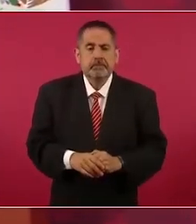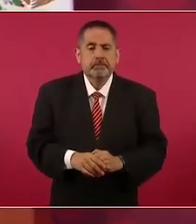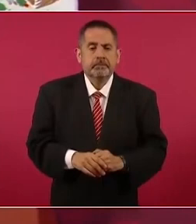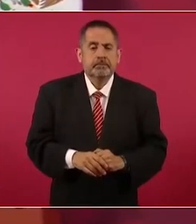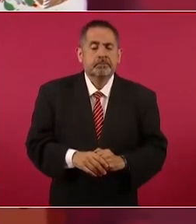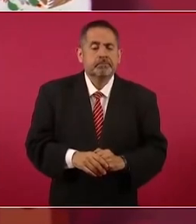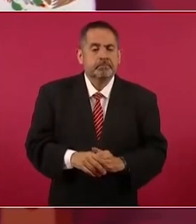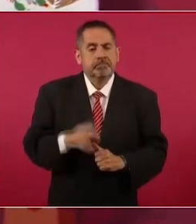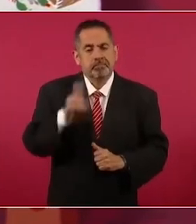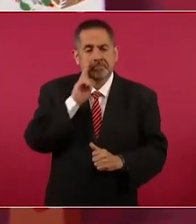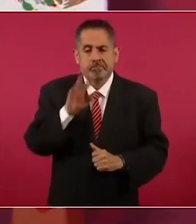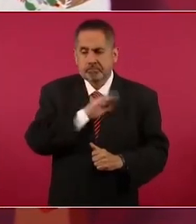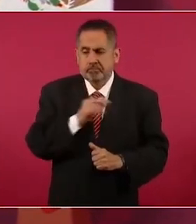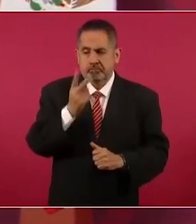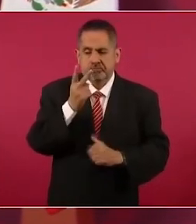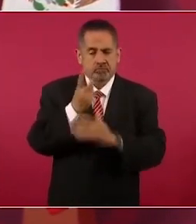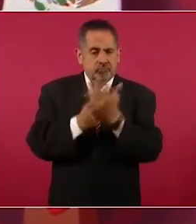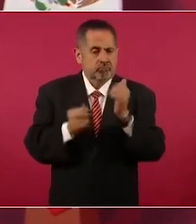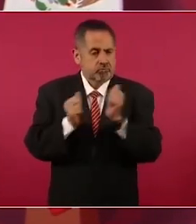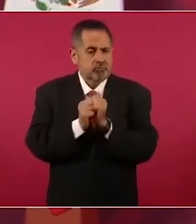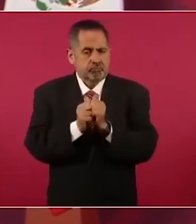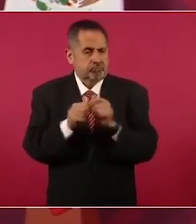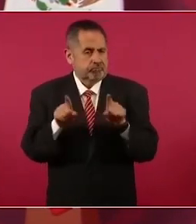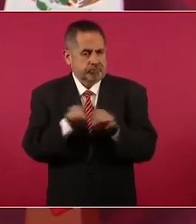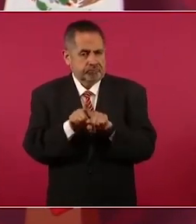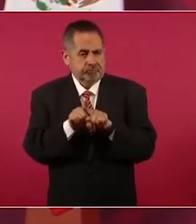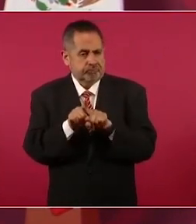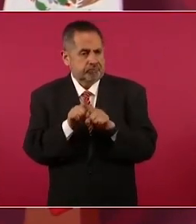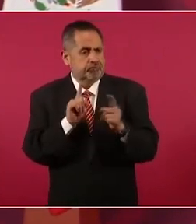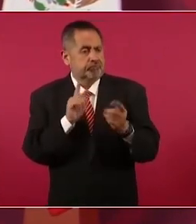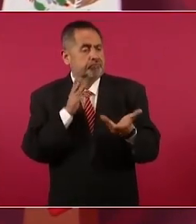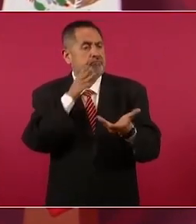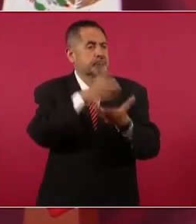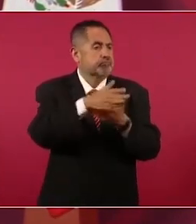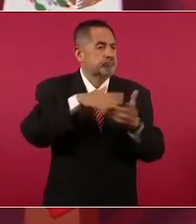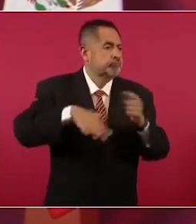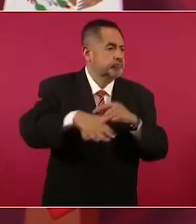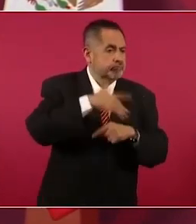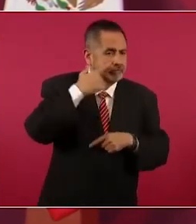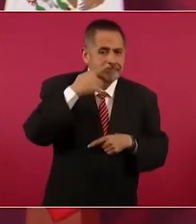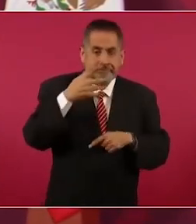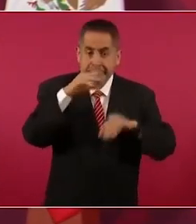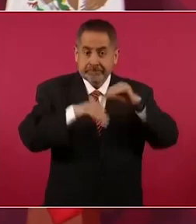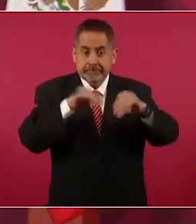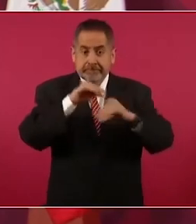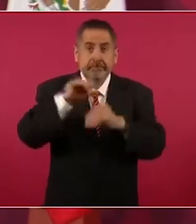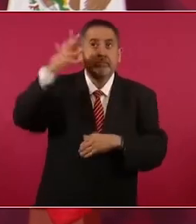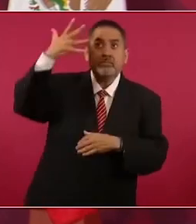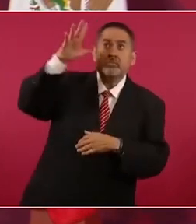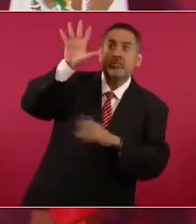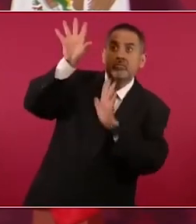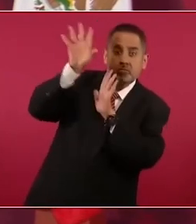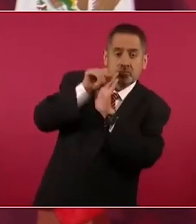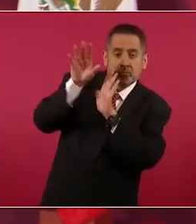podemos hacer las dos cosas al mismo tiempo, visitar la planta solar que estamos construyendo